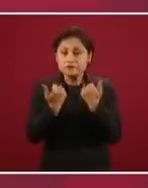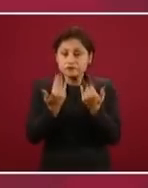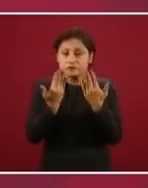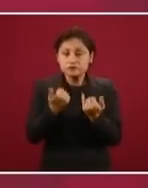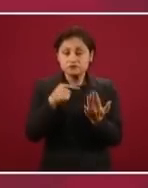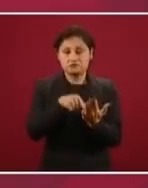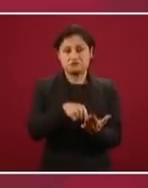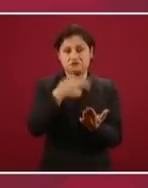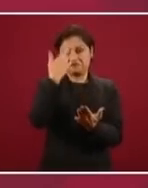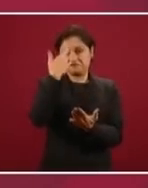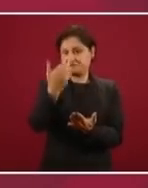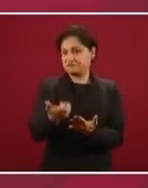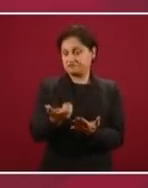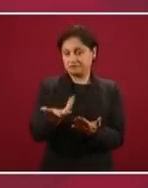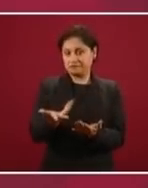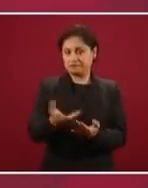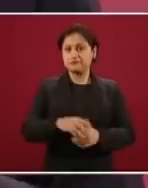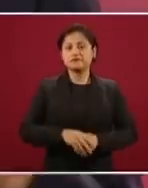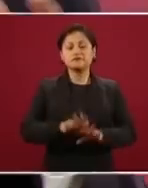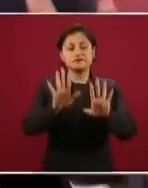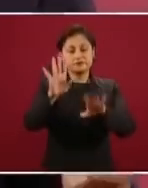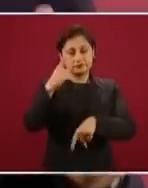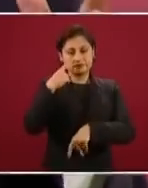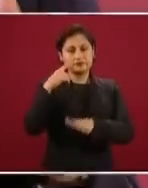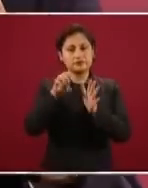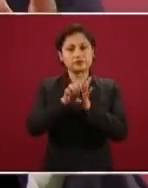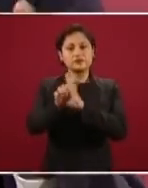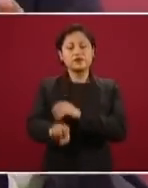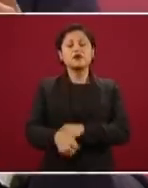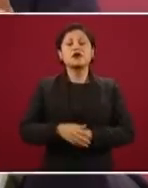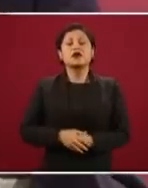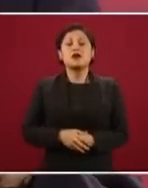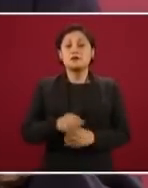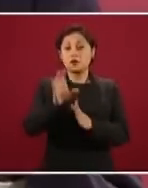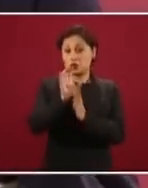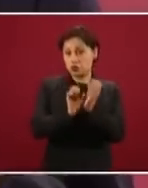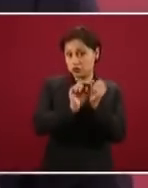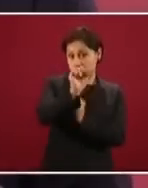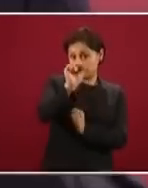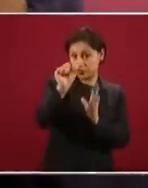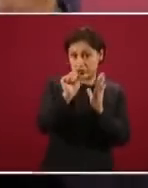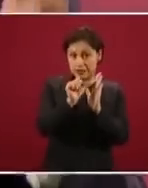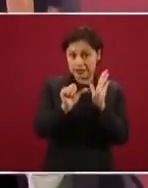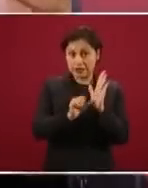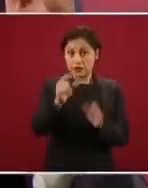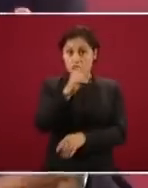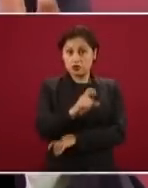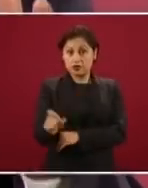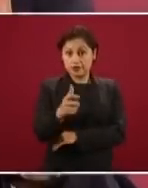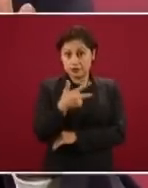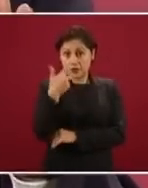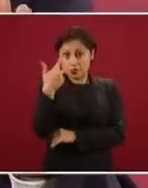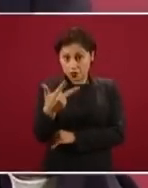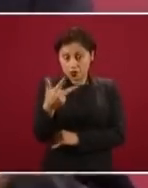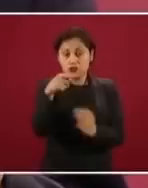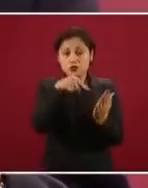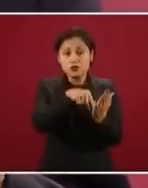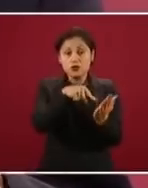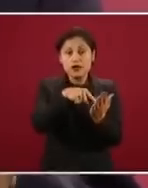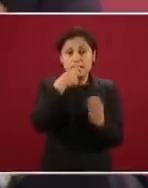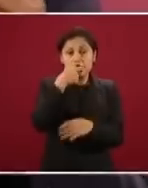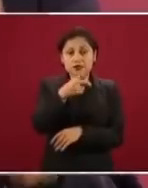por ejemplo de acuerdo al artículo 108 de la constitución eso lo tienen que